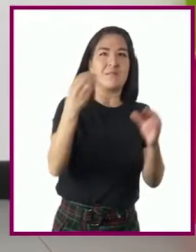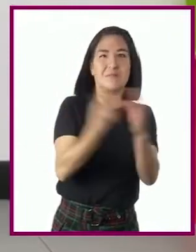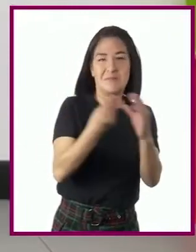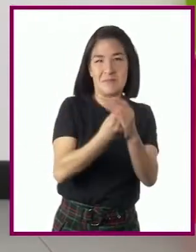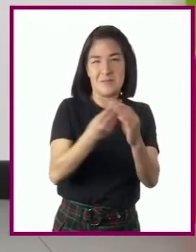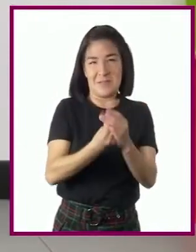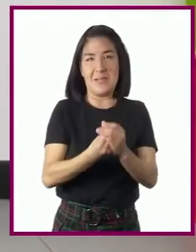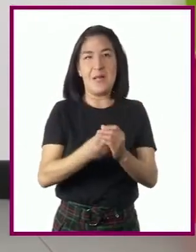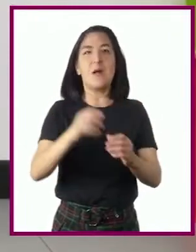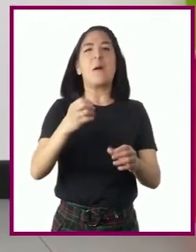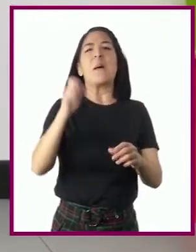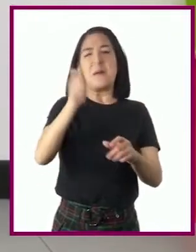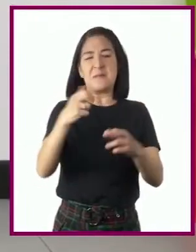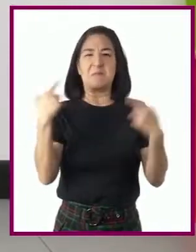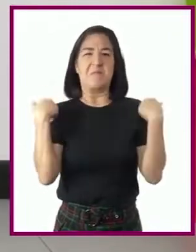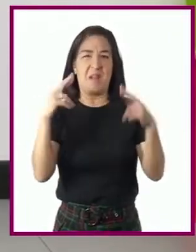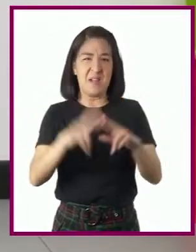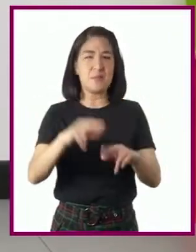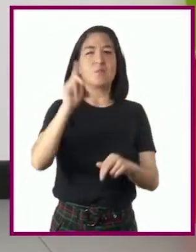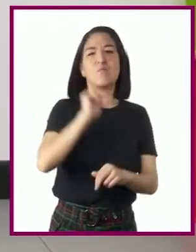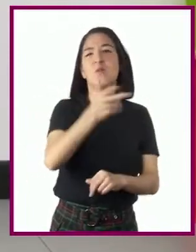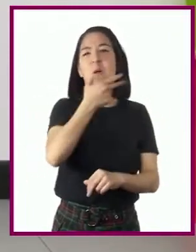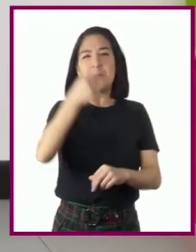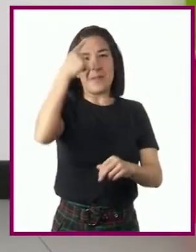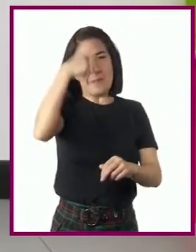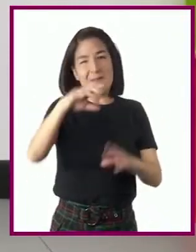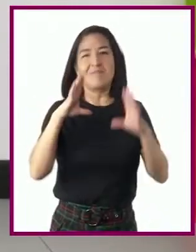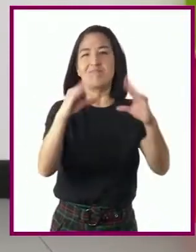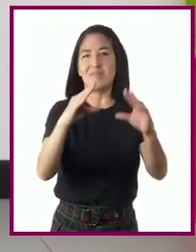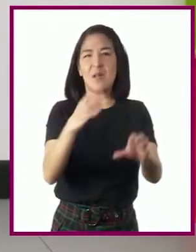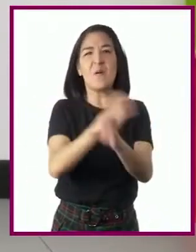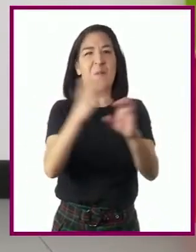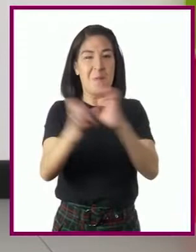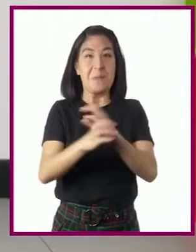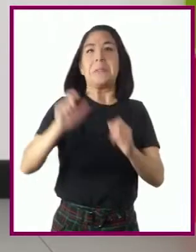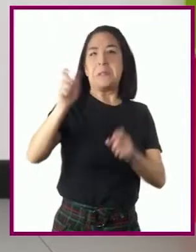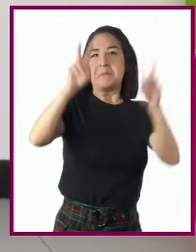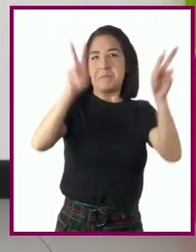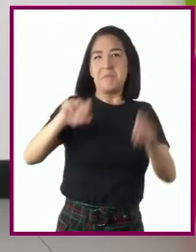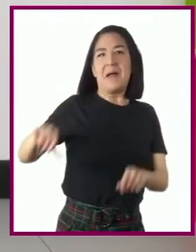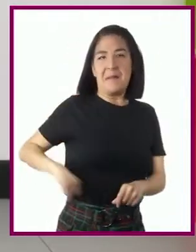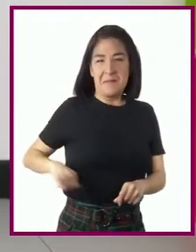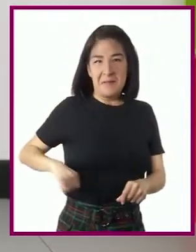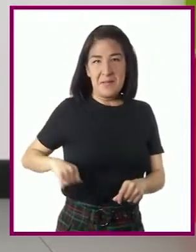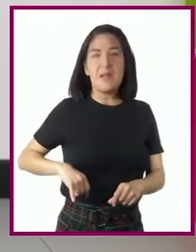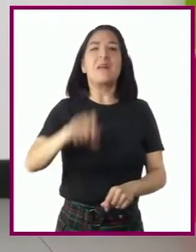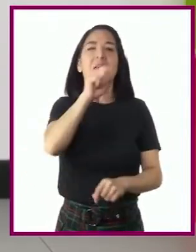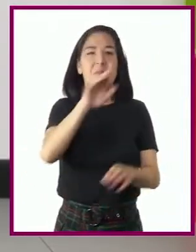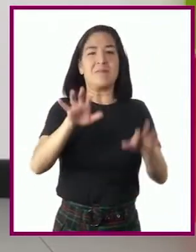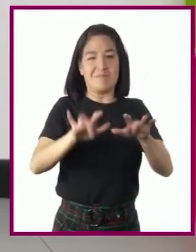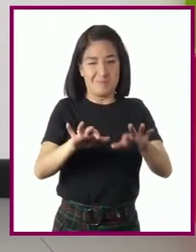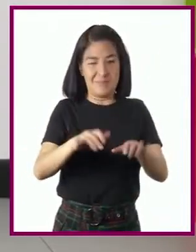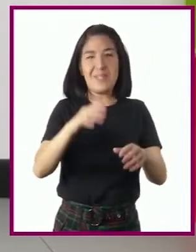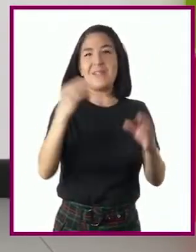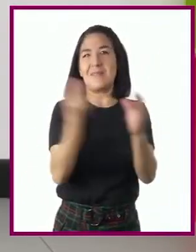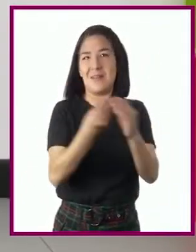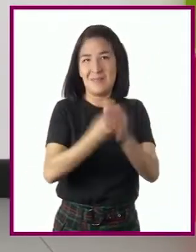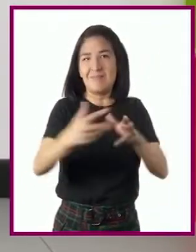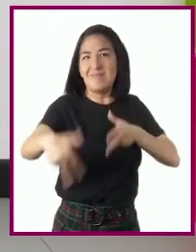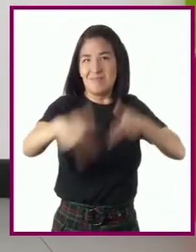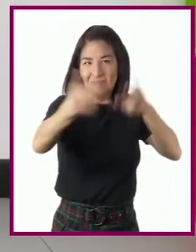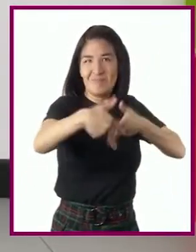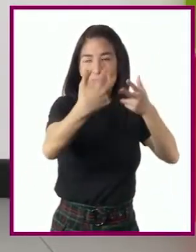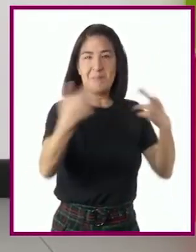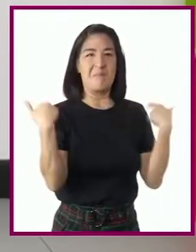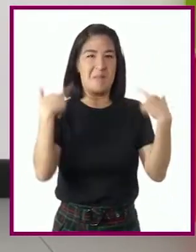profesores que les hablan de cosas interesantes, de ver a sus maestros y compañeros en clases en línea. Quizá muchos de